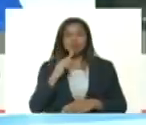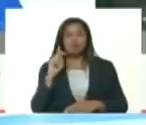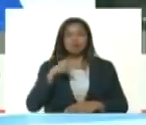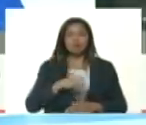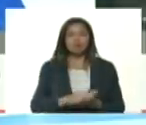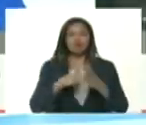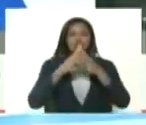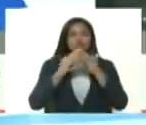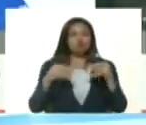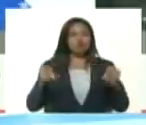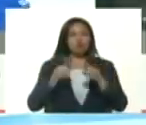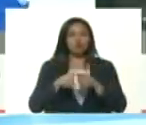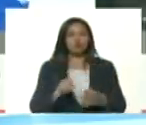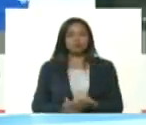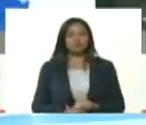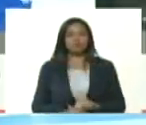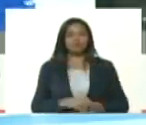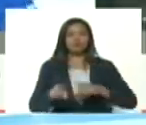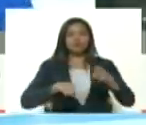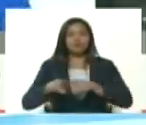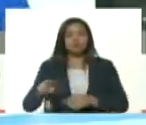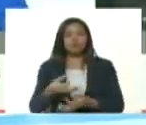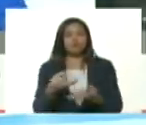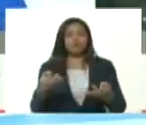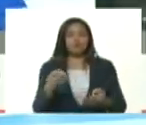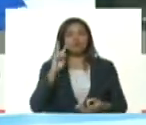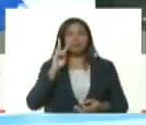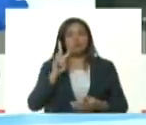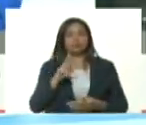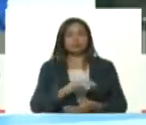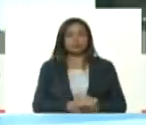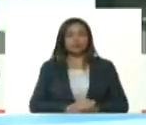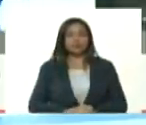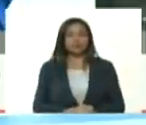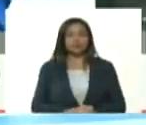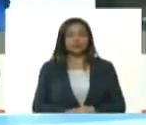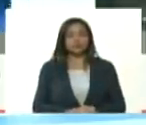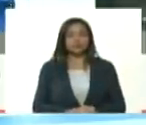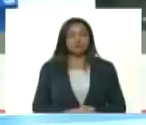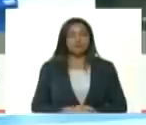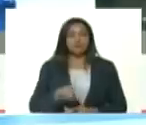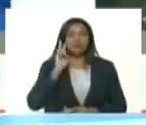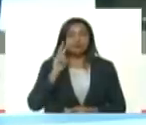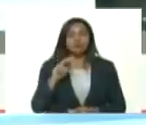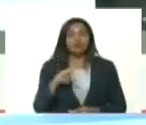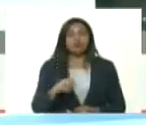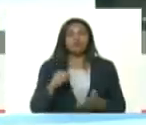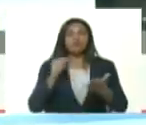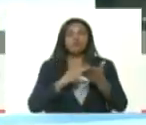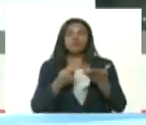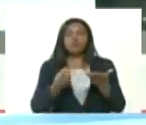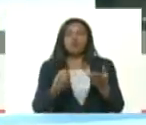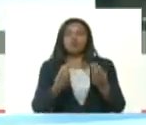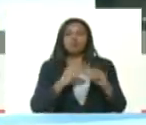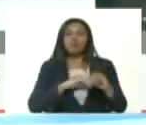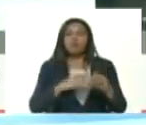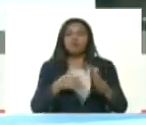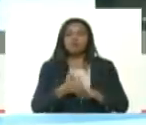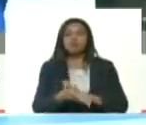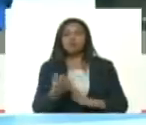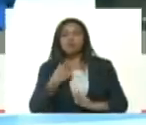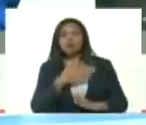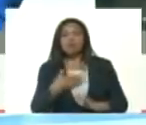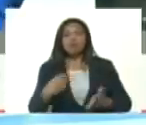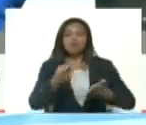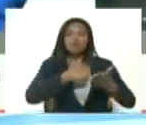con todos, pues. Coordinación perfecta. Fíjense ustedes, aquí tengo un punto de cuenta que quiero